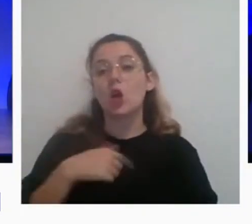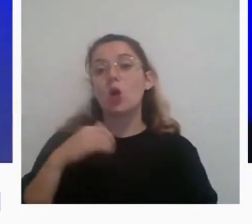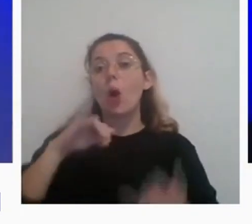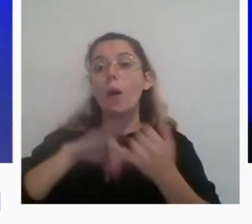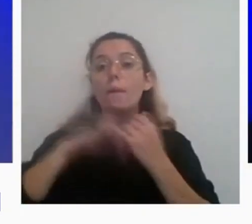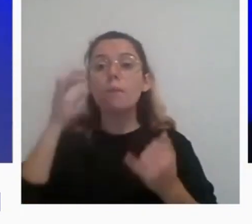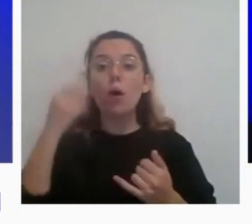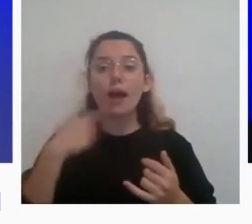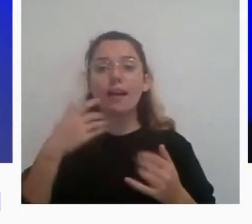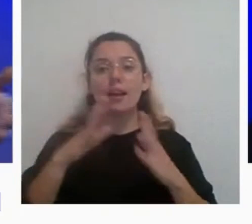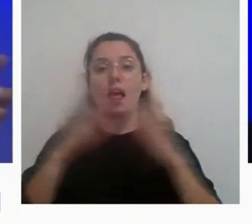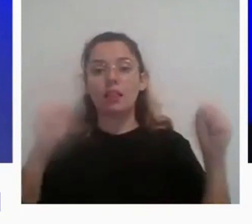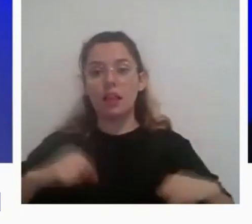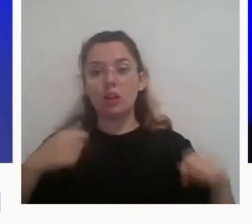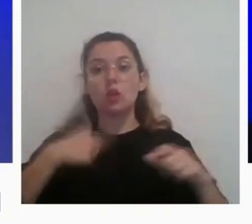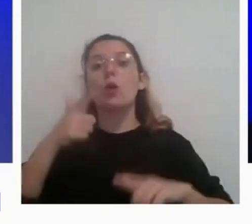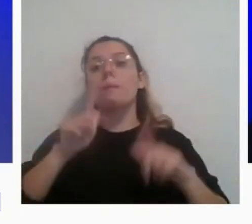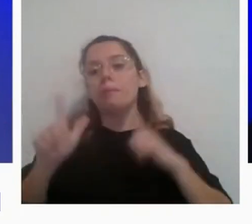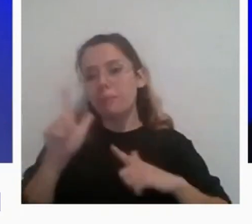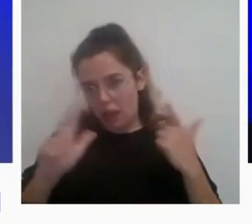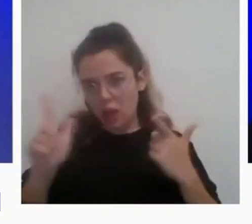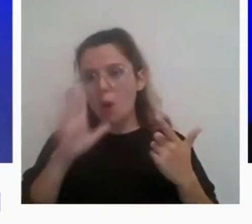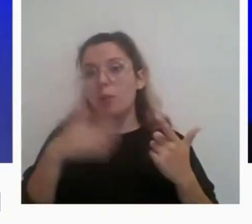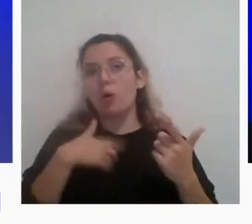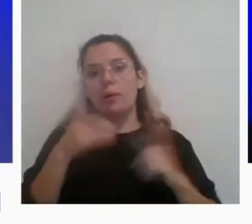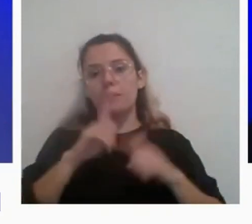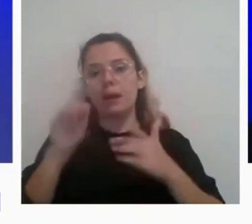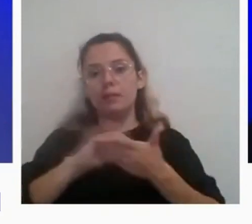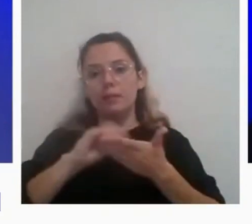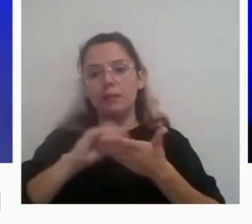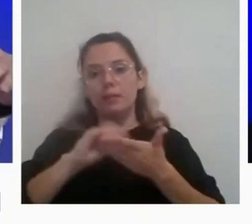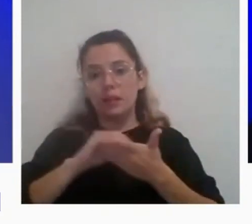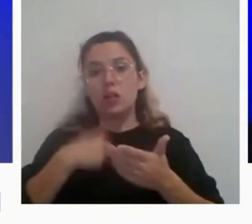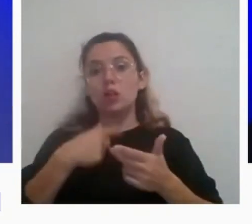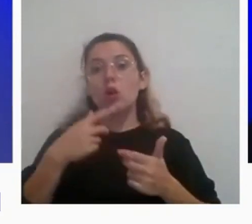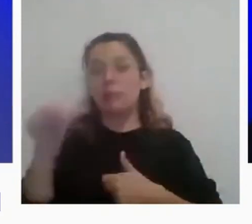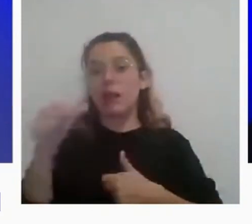mismo. Viajo solo, me salen muchísimos viajes y solo viajo 2 noches a la semana. Ajá. Todo